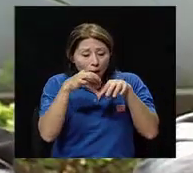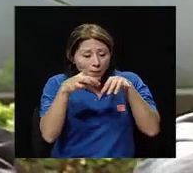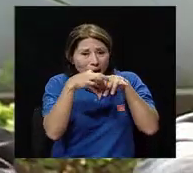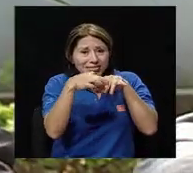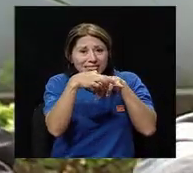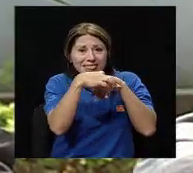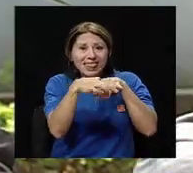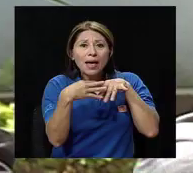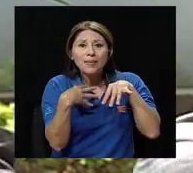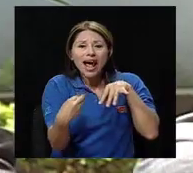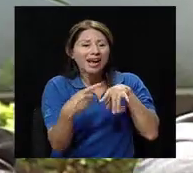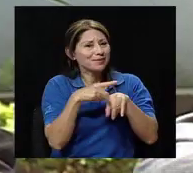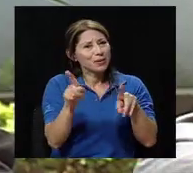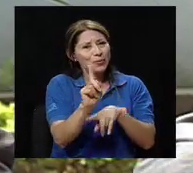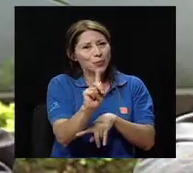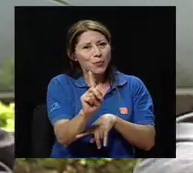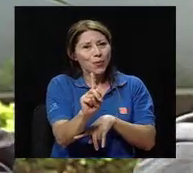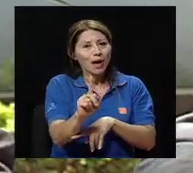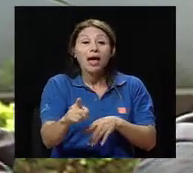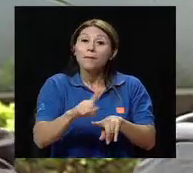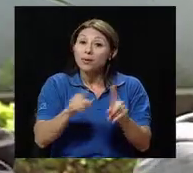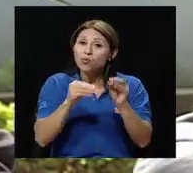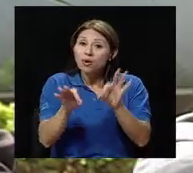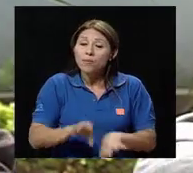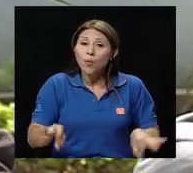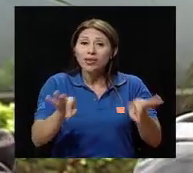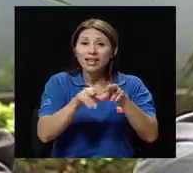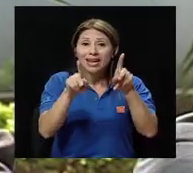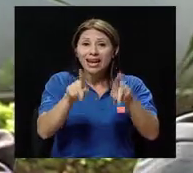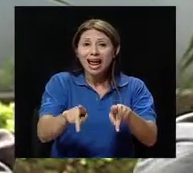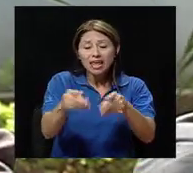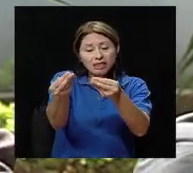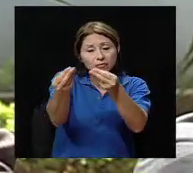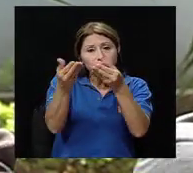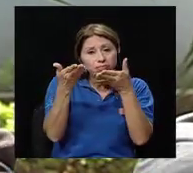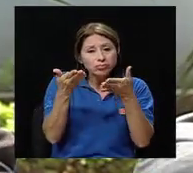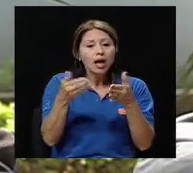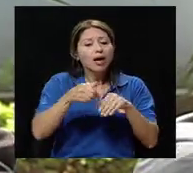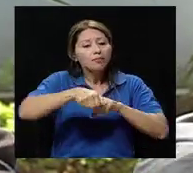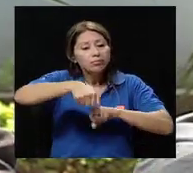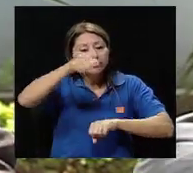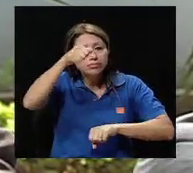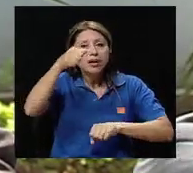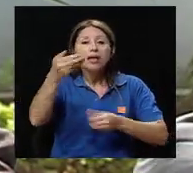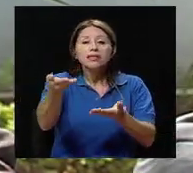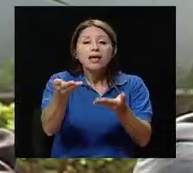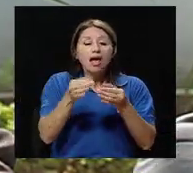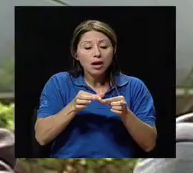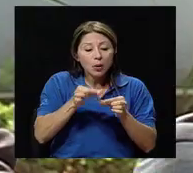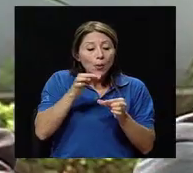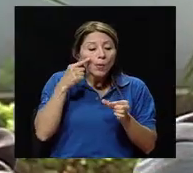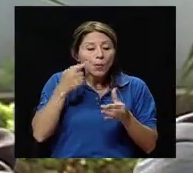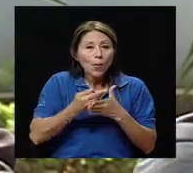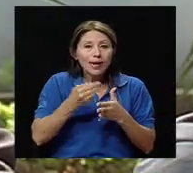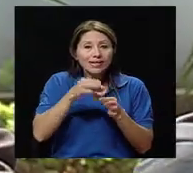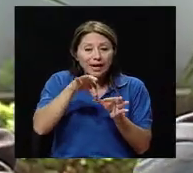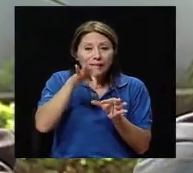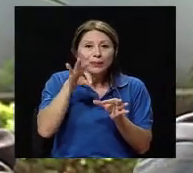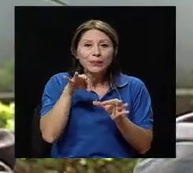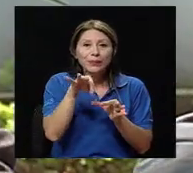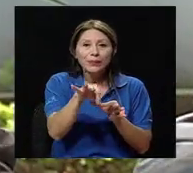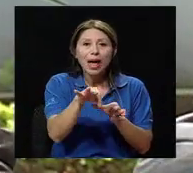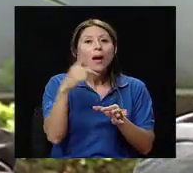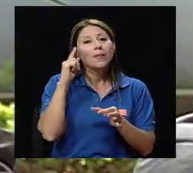la gente nos esté remitiendo este material, los mosquitos y demás, para poder tomar decisiones. Dependiendo de lo que la gente nos envíe, las decisiones cambian.